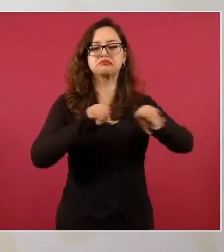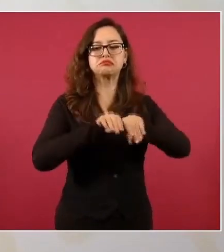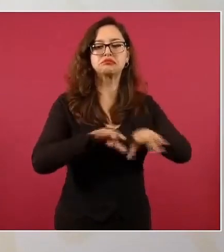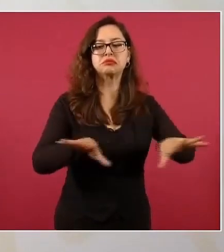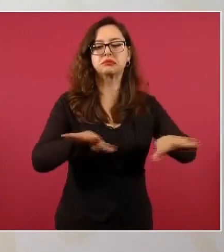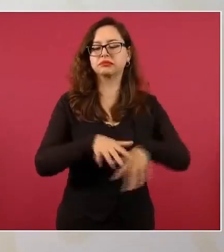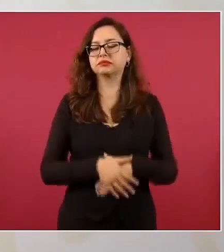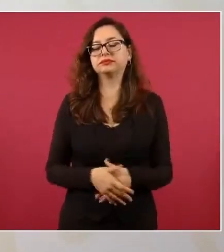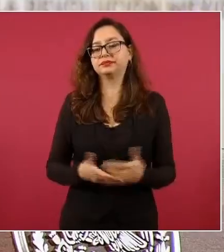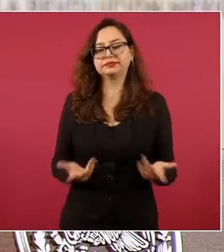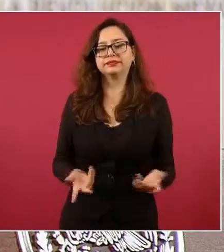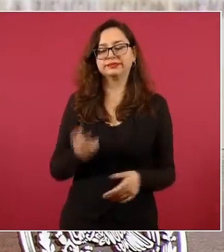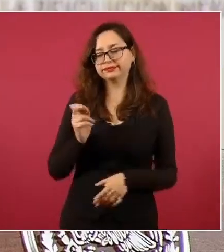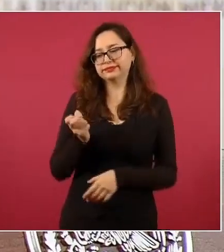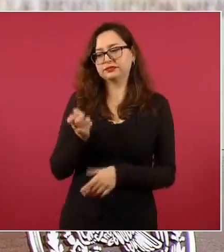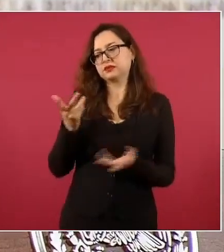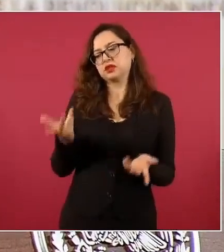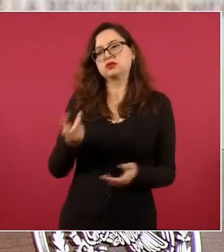continuar